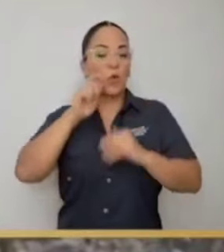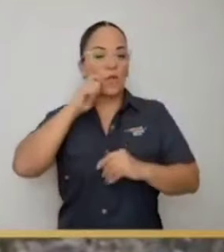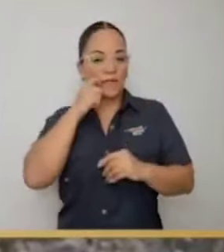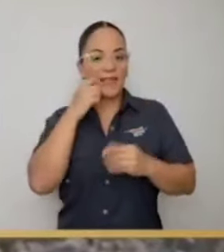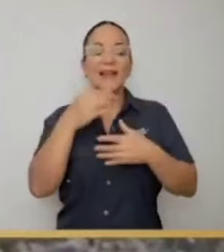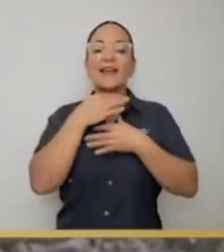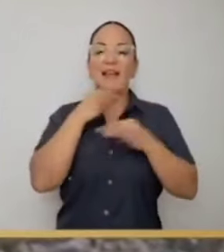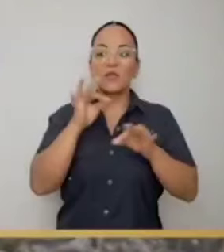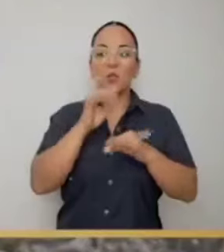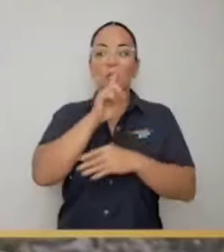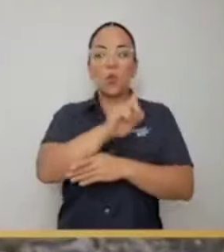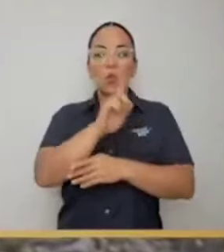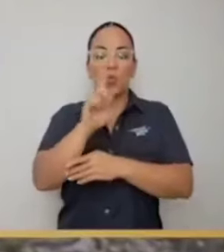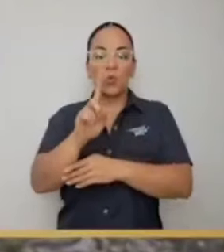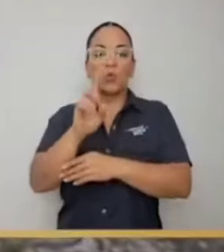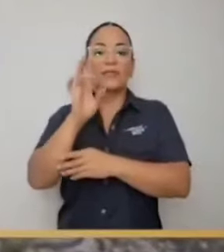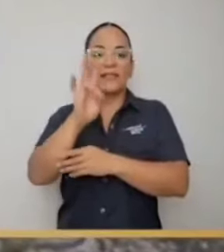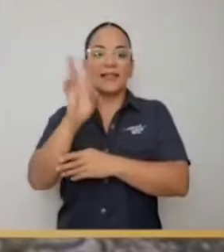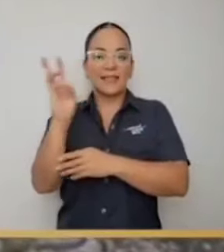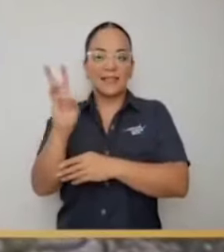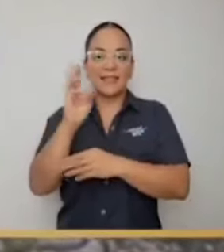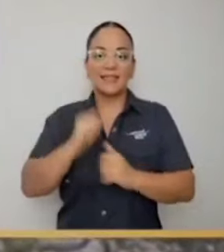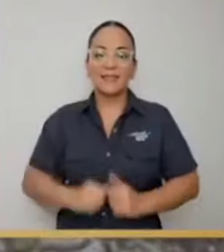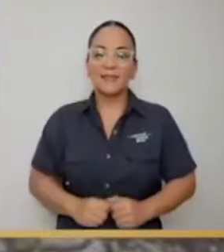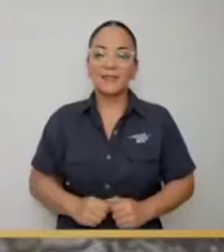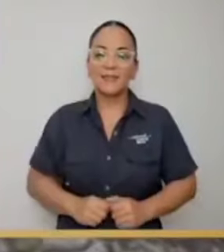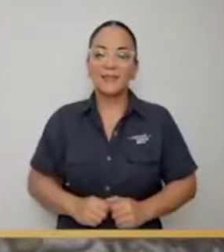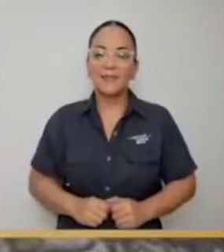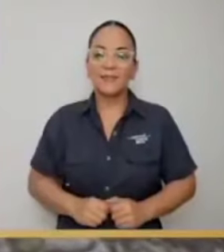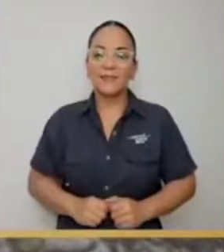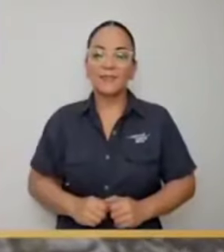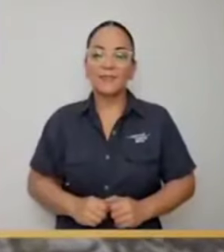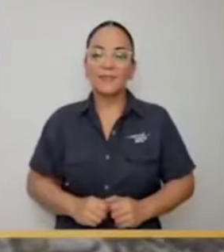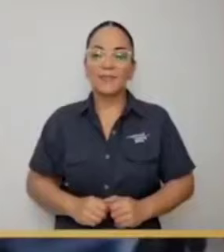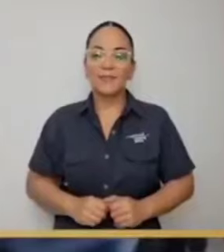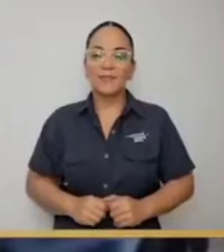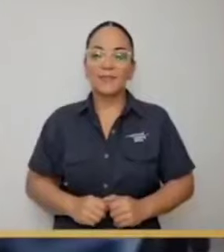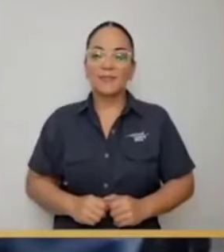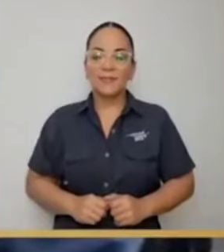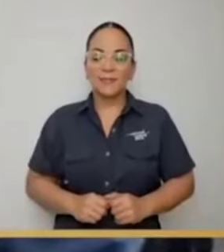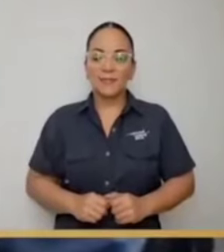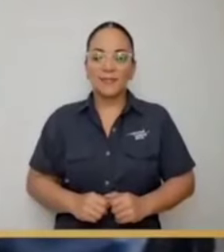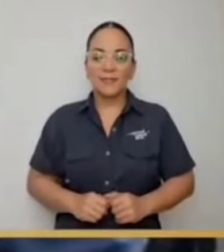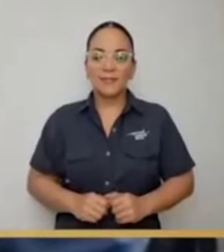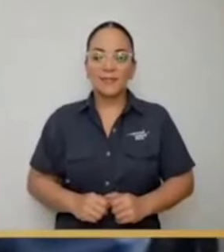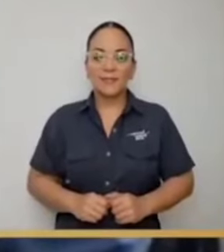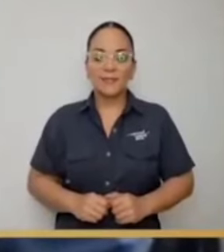la línea confidencial y gratuita 1176.